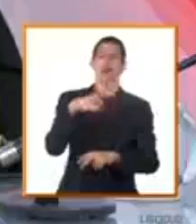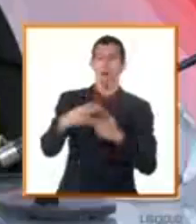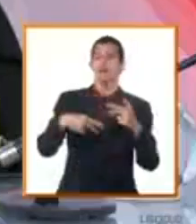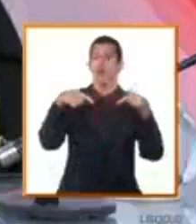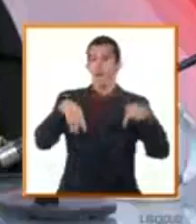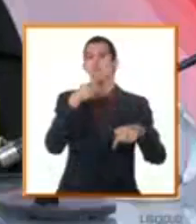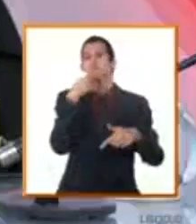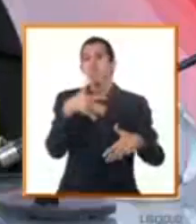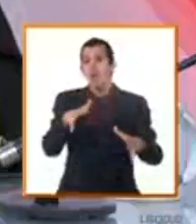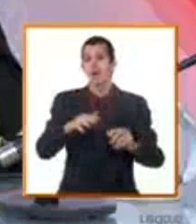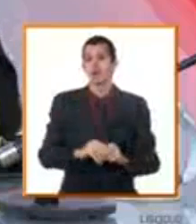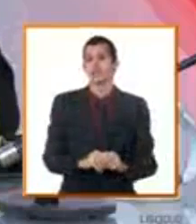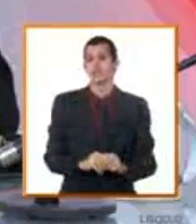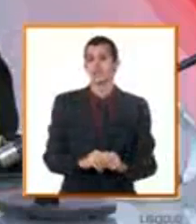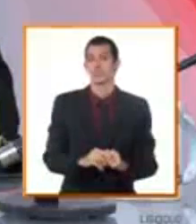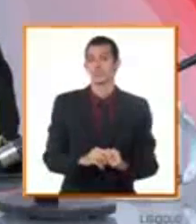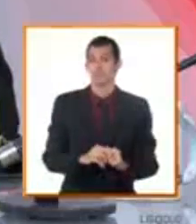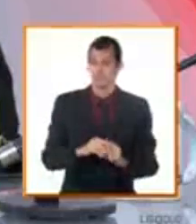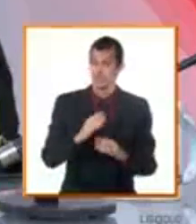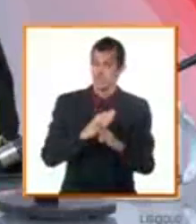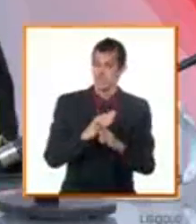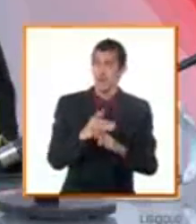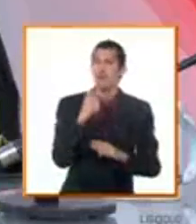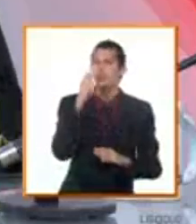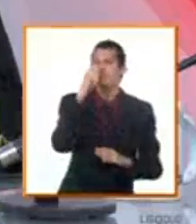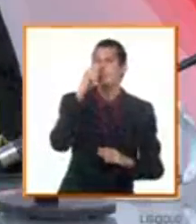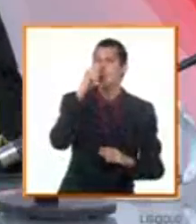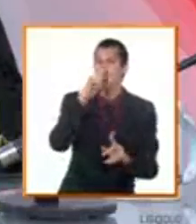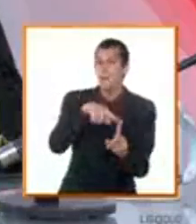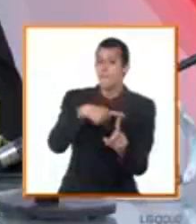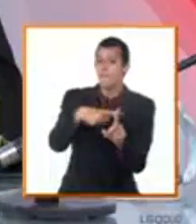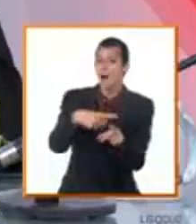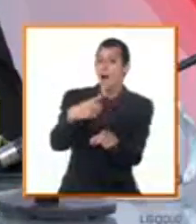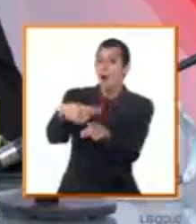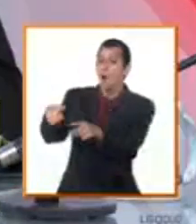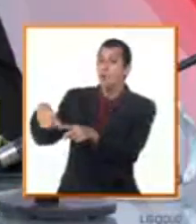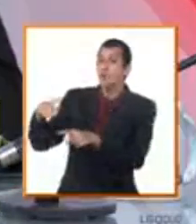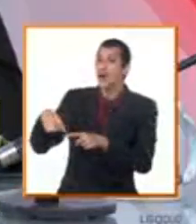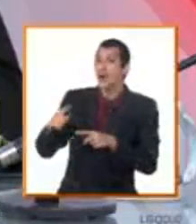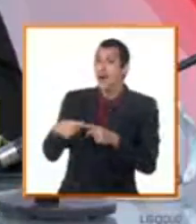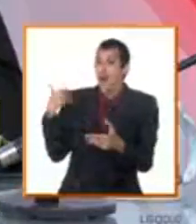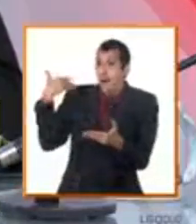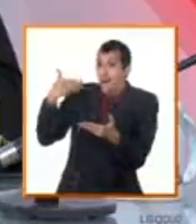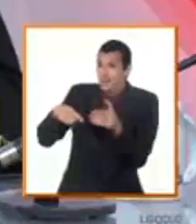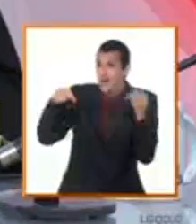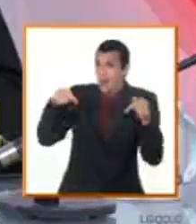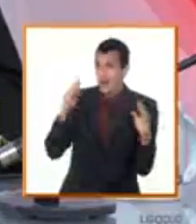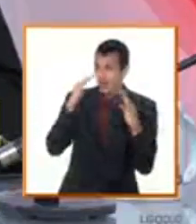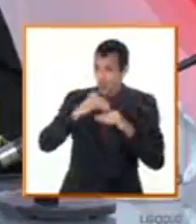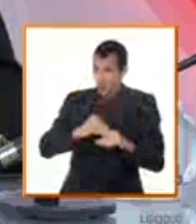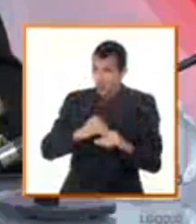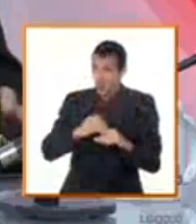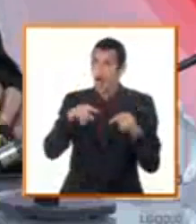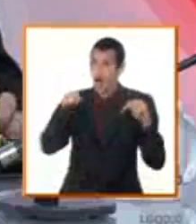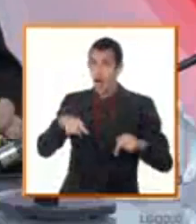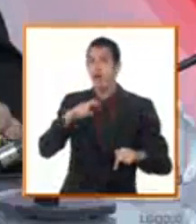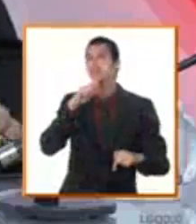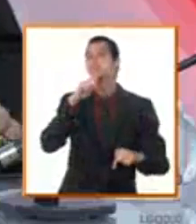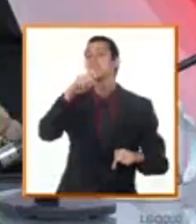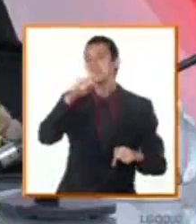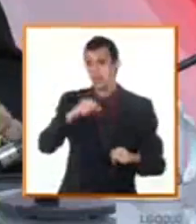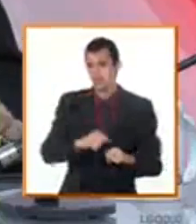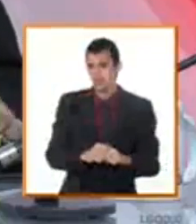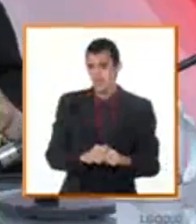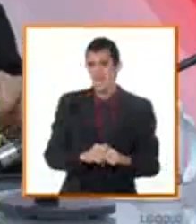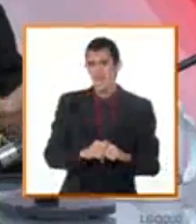duda una batalla de todos los días, de todas las horas, de todos los minutos. La sociedad cubana no tolera las